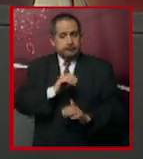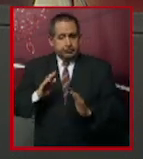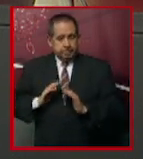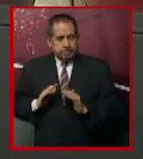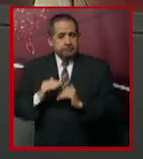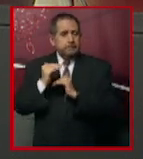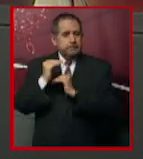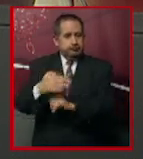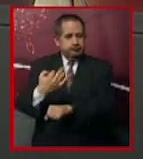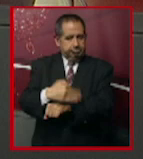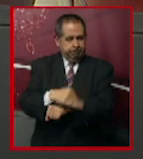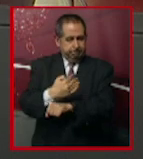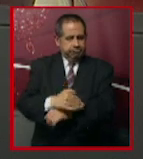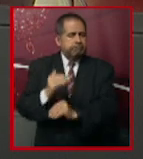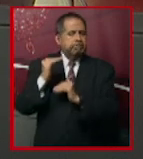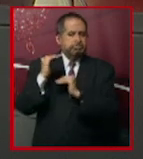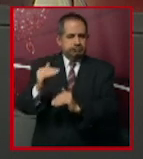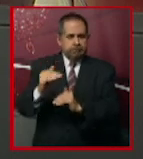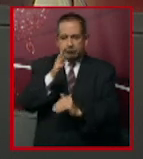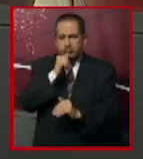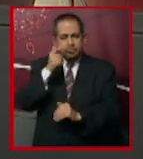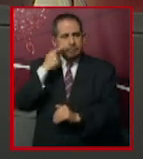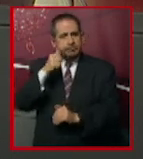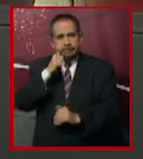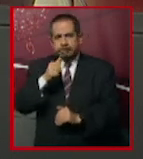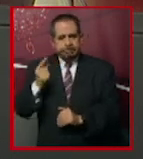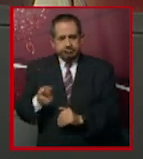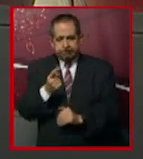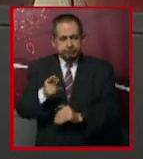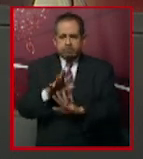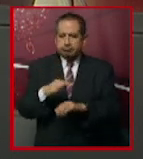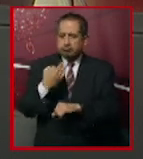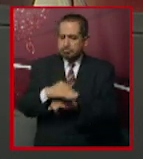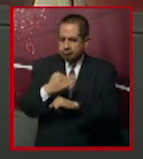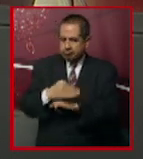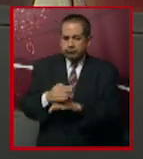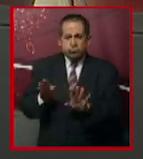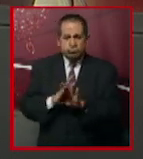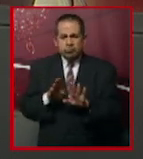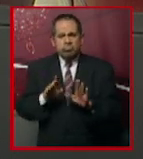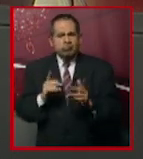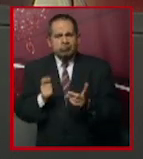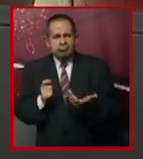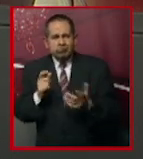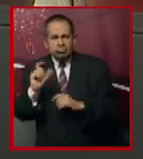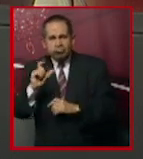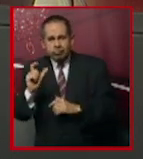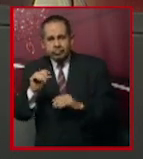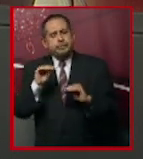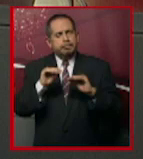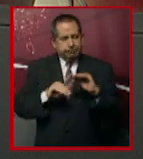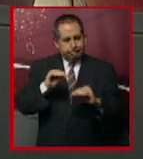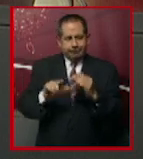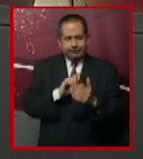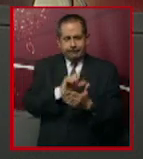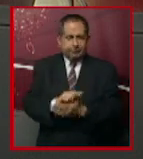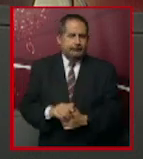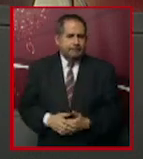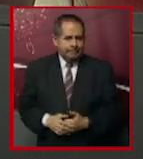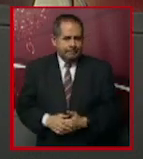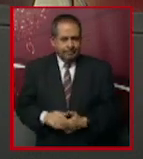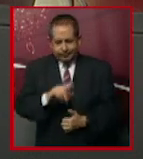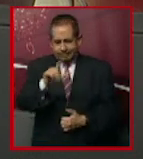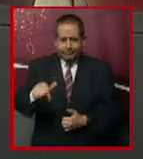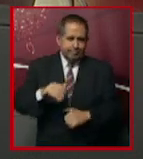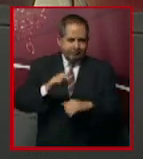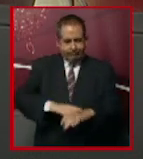una temporalidad en estas funciones y bueno, habrá que determinar en la ley cómo se dará este proceso. Dicho lo anterior, una pausa, regresamos